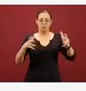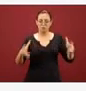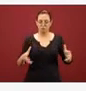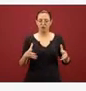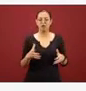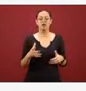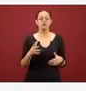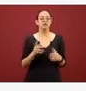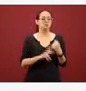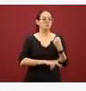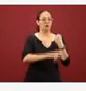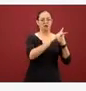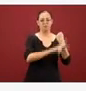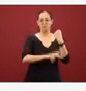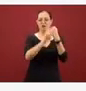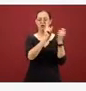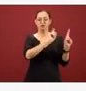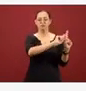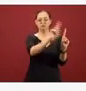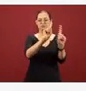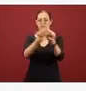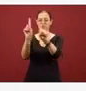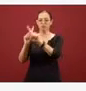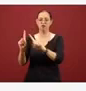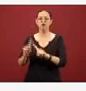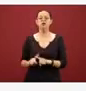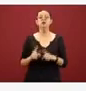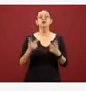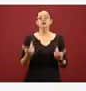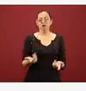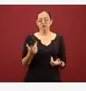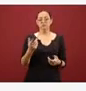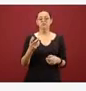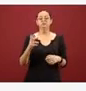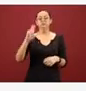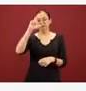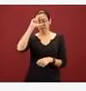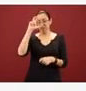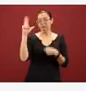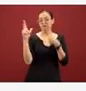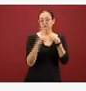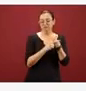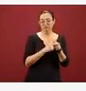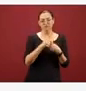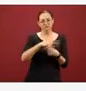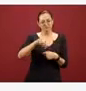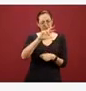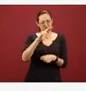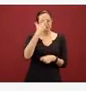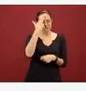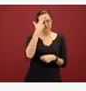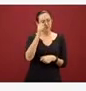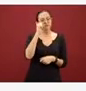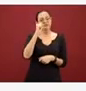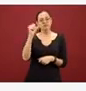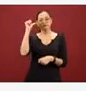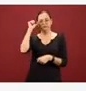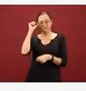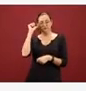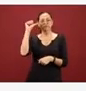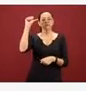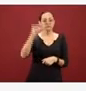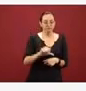confirmados en las diferentes regiones. Nuevamente Europa, en relación a los porcentajes de ayer, si los recuerdan, nuevamente Europa vuelve a